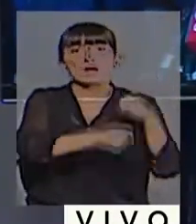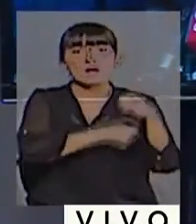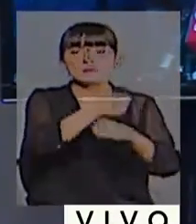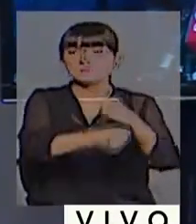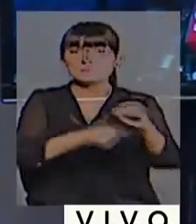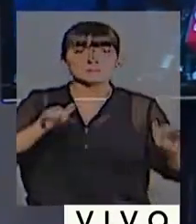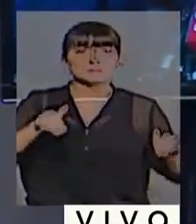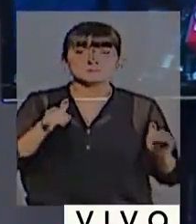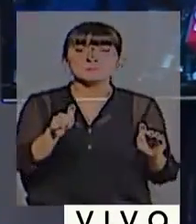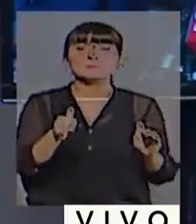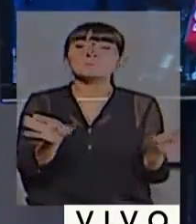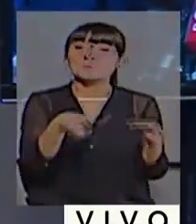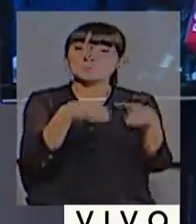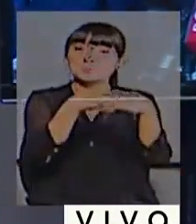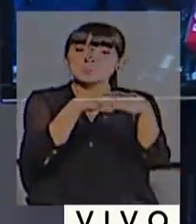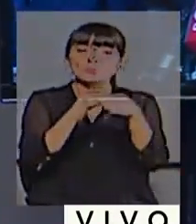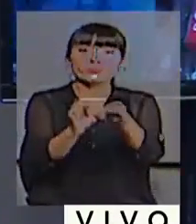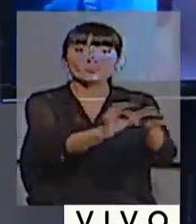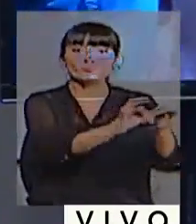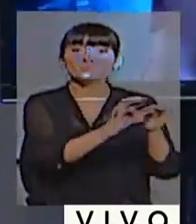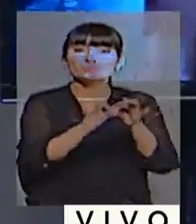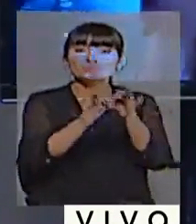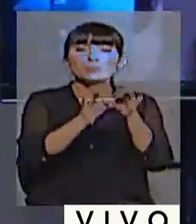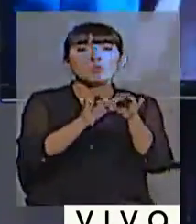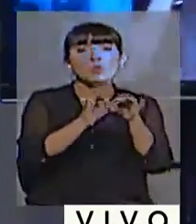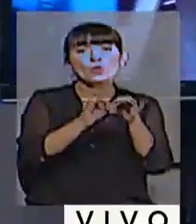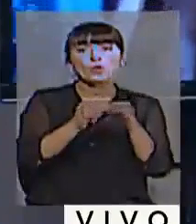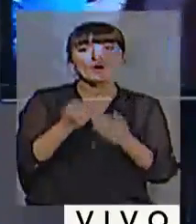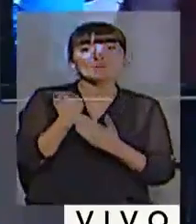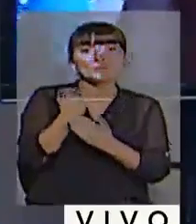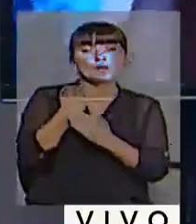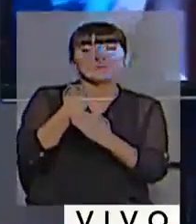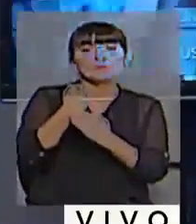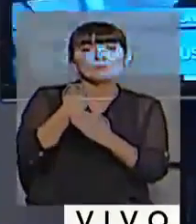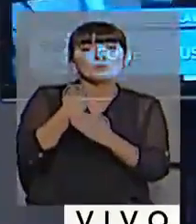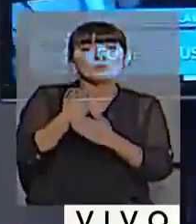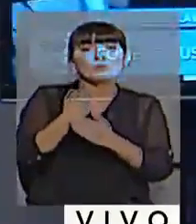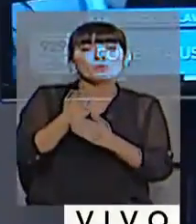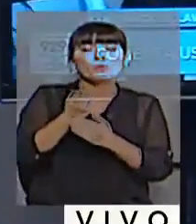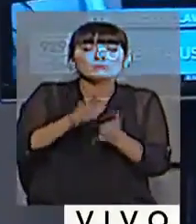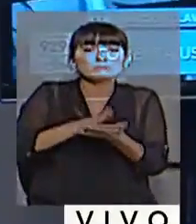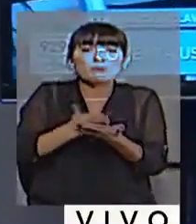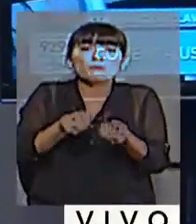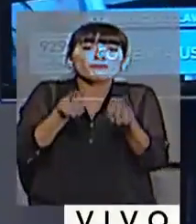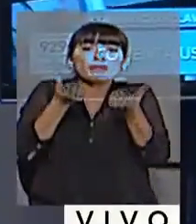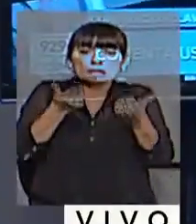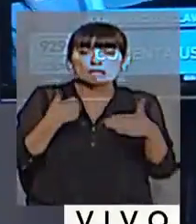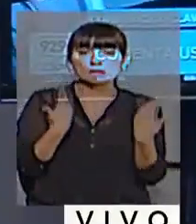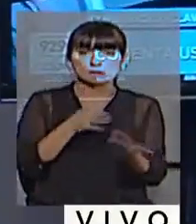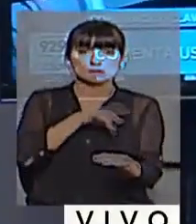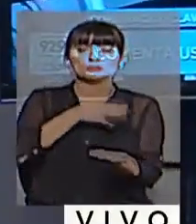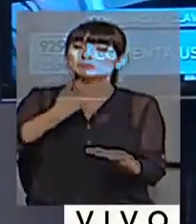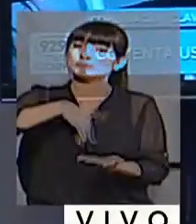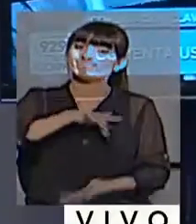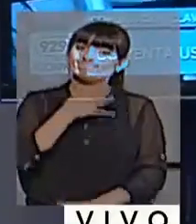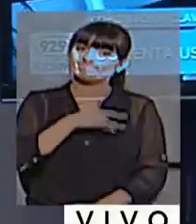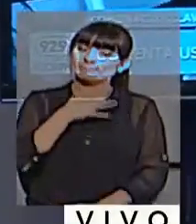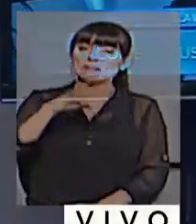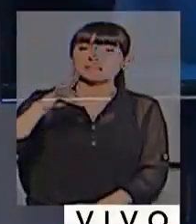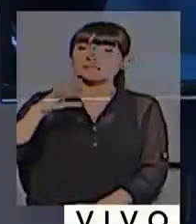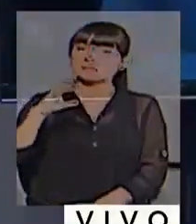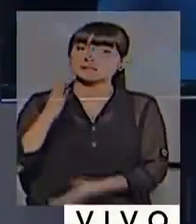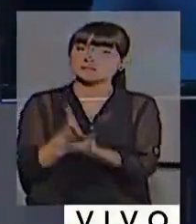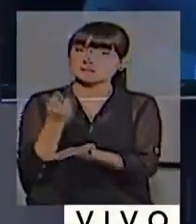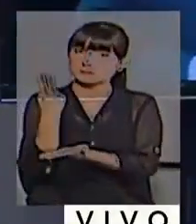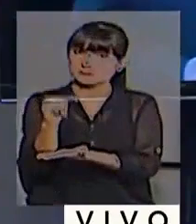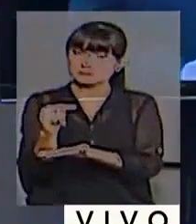años. Ha sido una coalición que le ha entregado progreso y bienestar a Chile, y nosotros lamentamos mucho la decisión que ha adoptado la democracia cristiana,